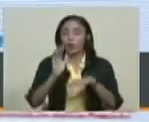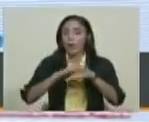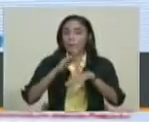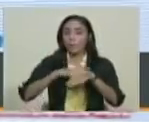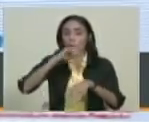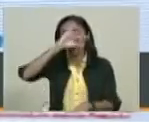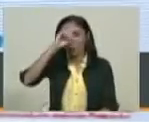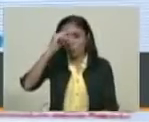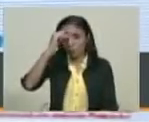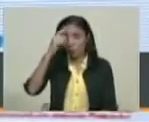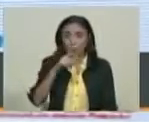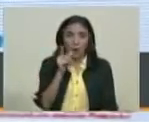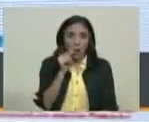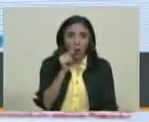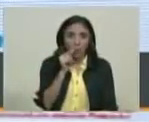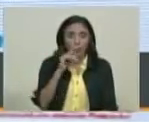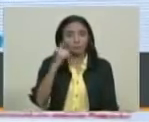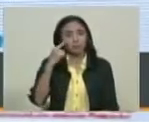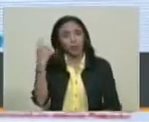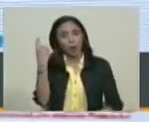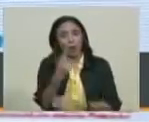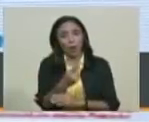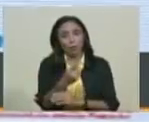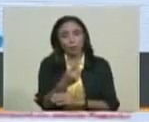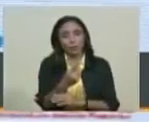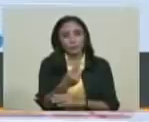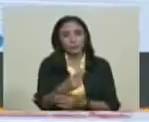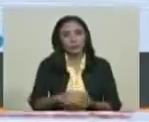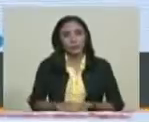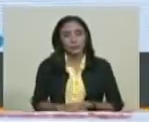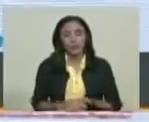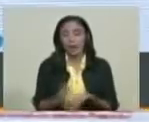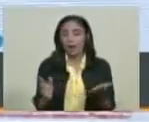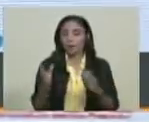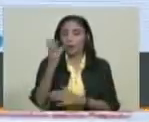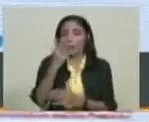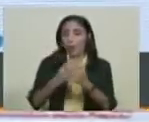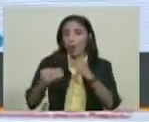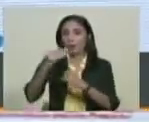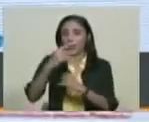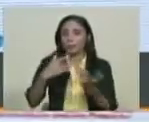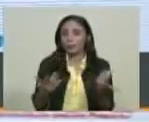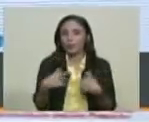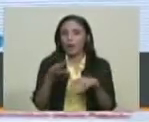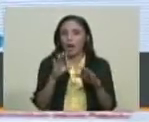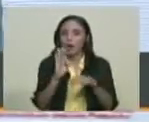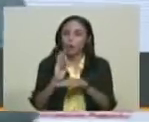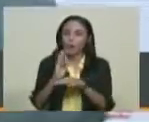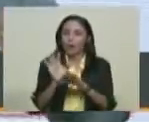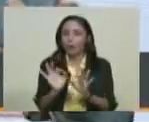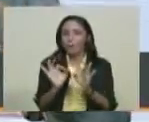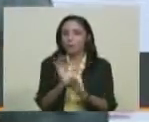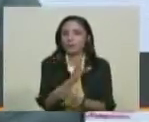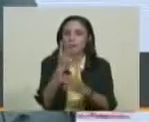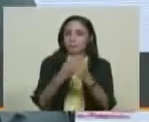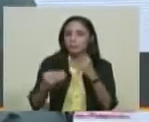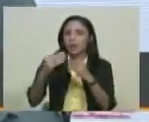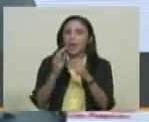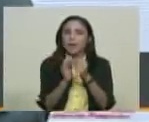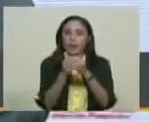Borges ordena sacarlo del país bajo protección especial. Es lo